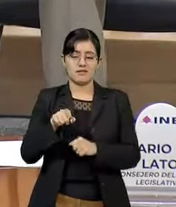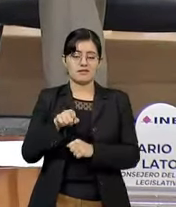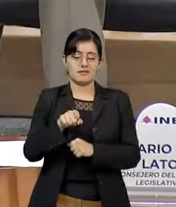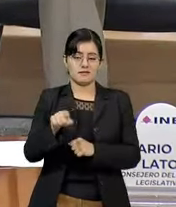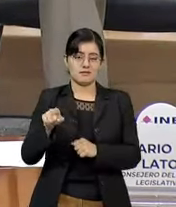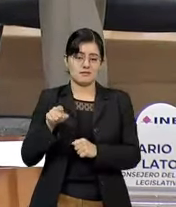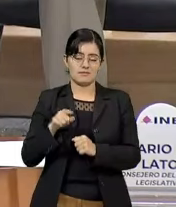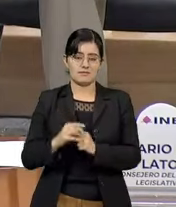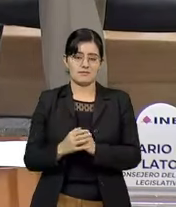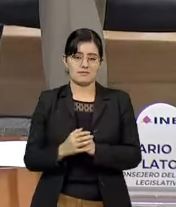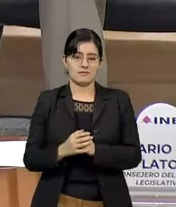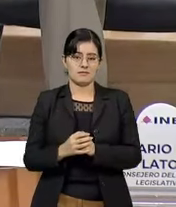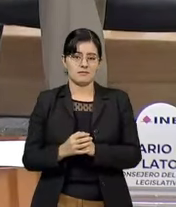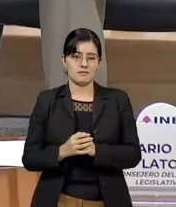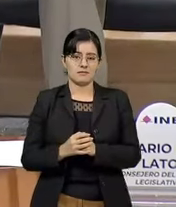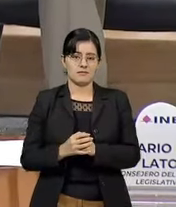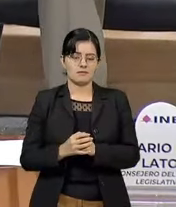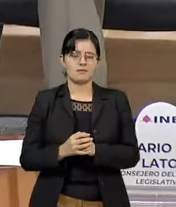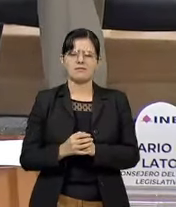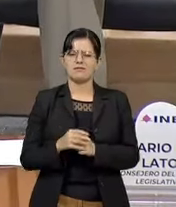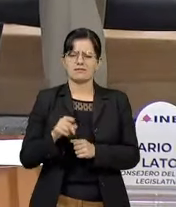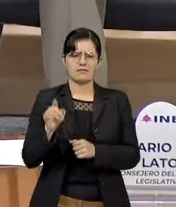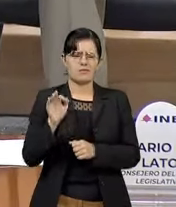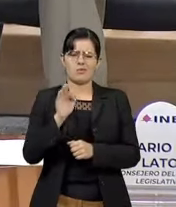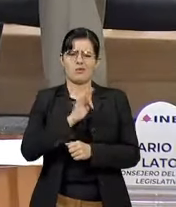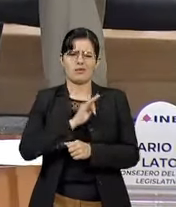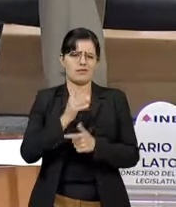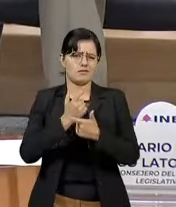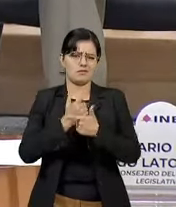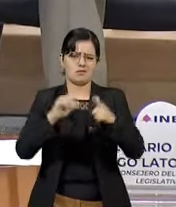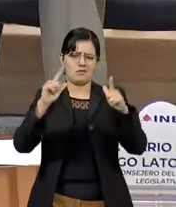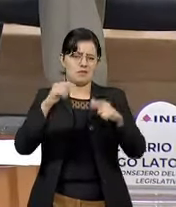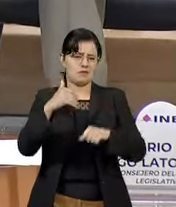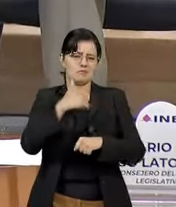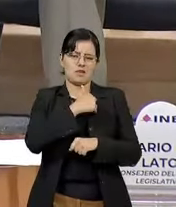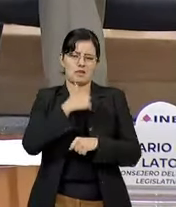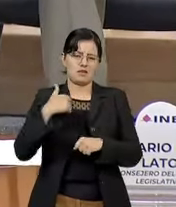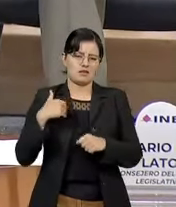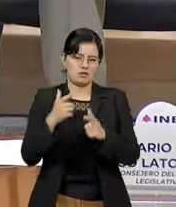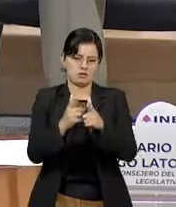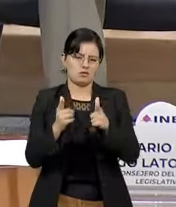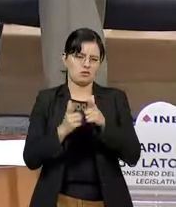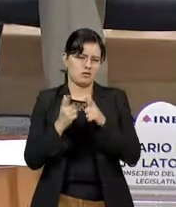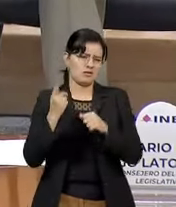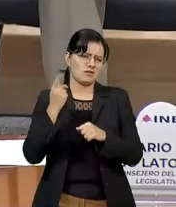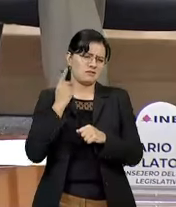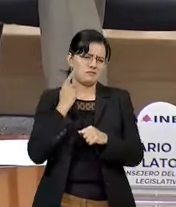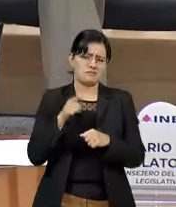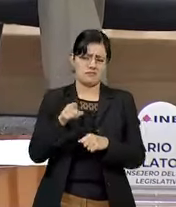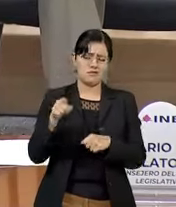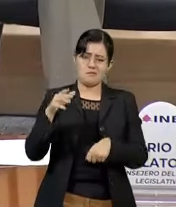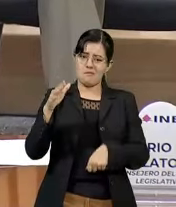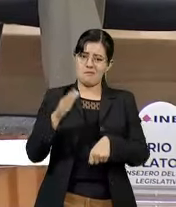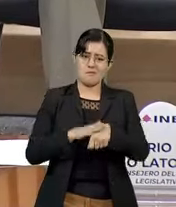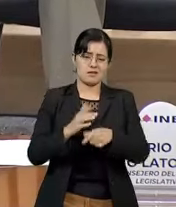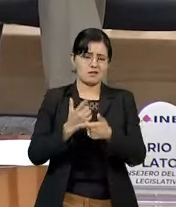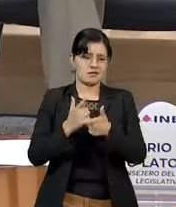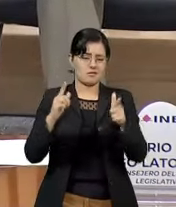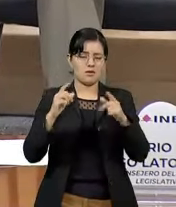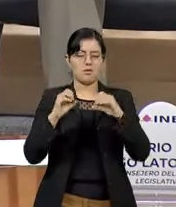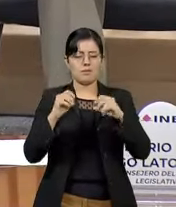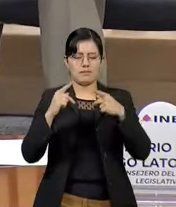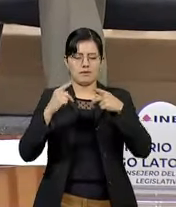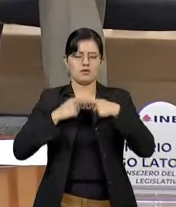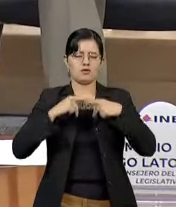manifiesten cuando son más libres que cualquier militante de cualquier partido político o que cualquier persona que tengamos algún